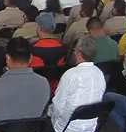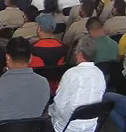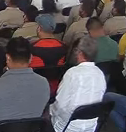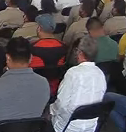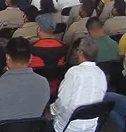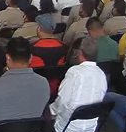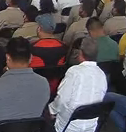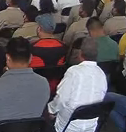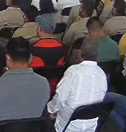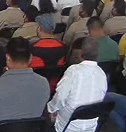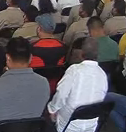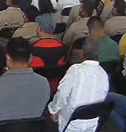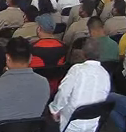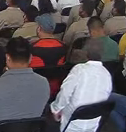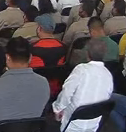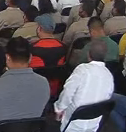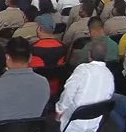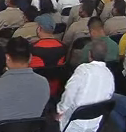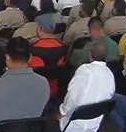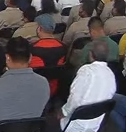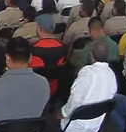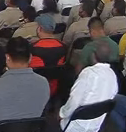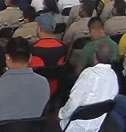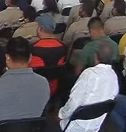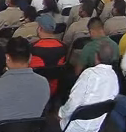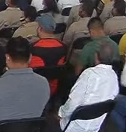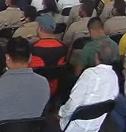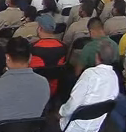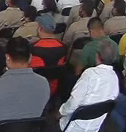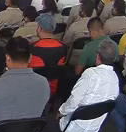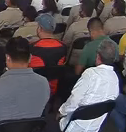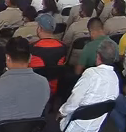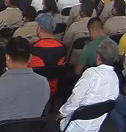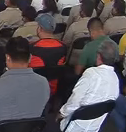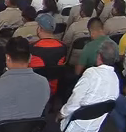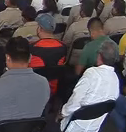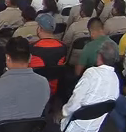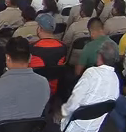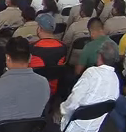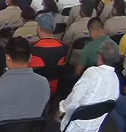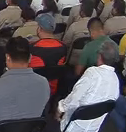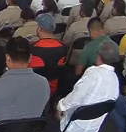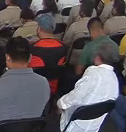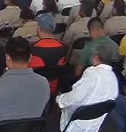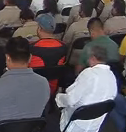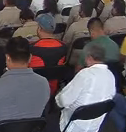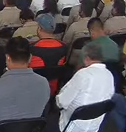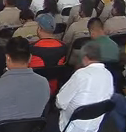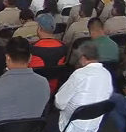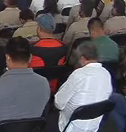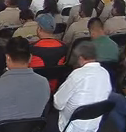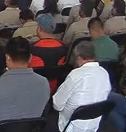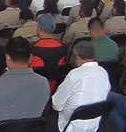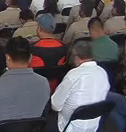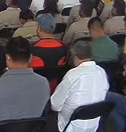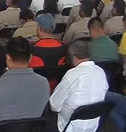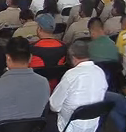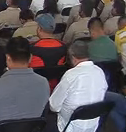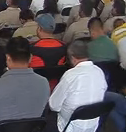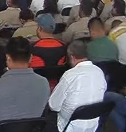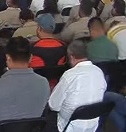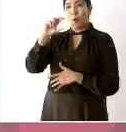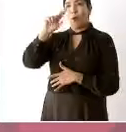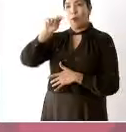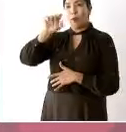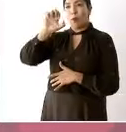este, el otro punto de este gran proyecto del Istmo de Tehuantepec. Siempre bienvenido a